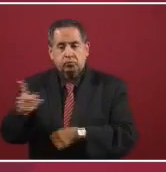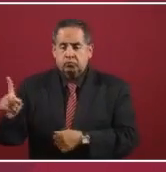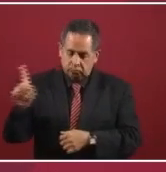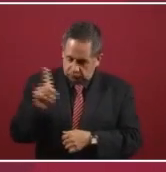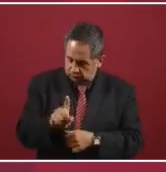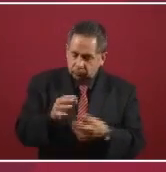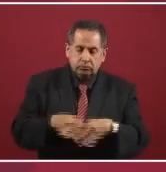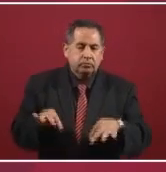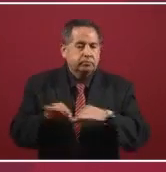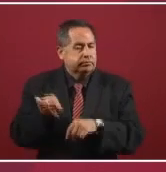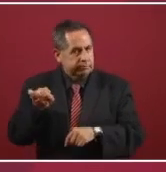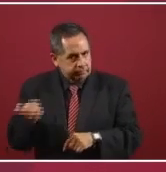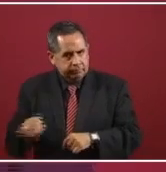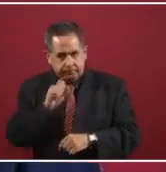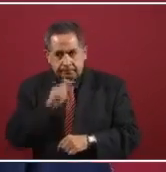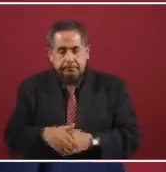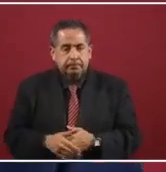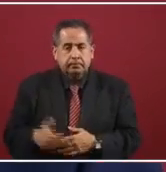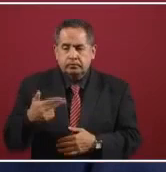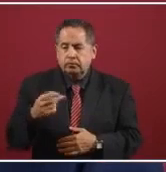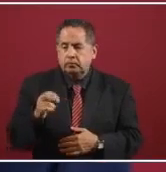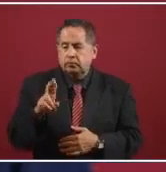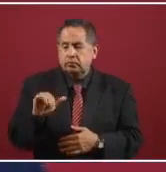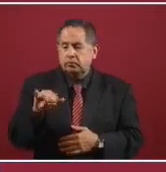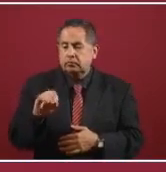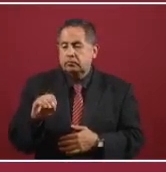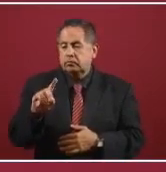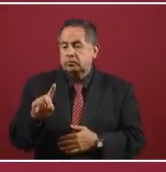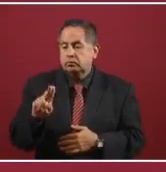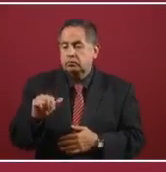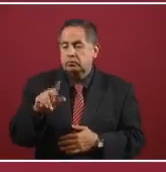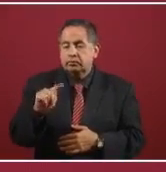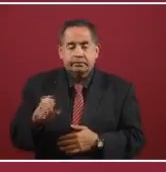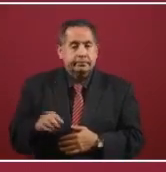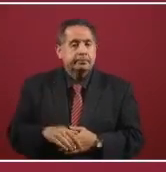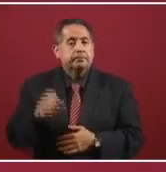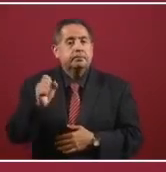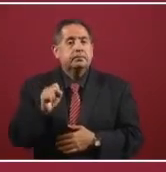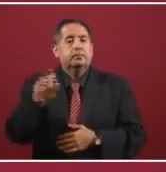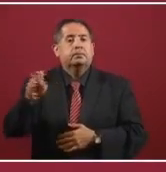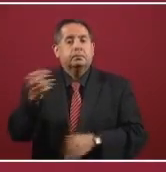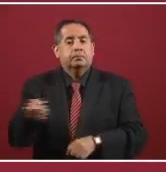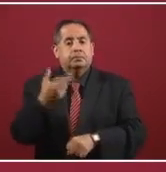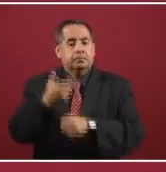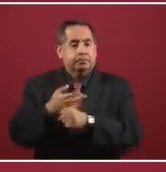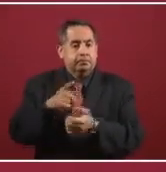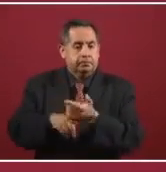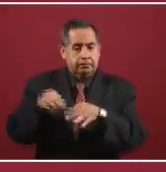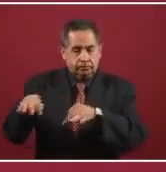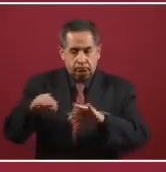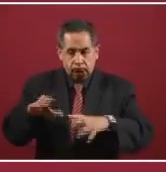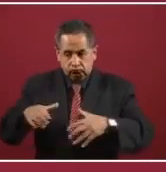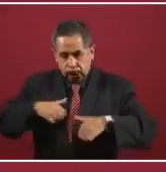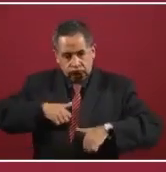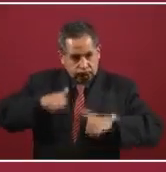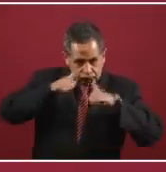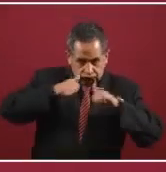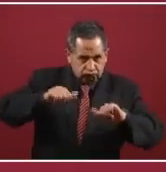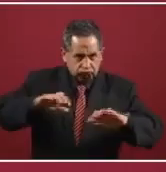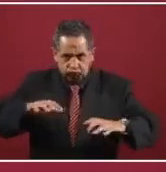importante. Horacio Duarte, subsecretario de Trabajo, que está